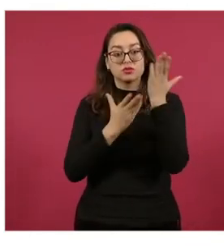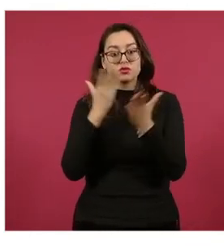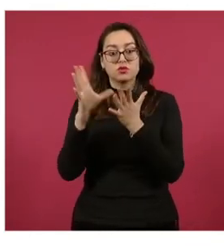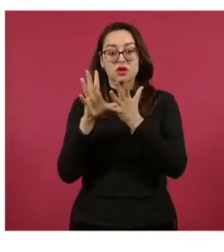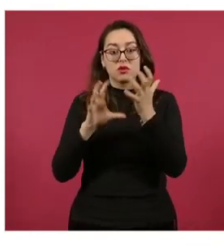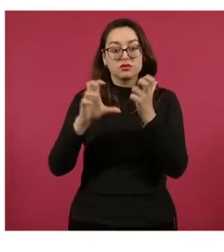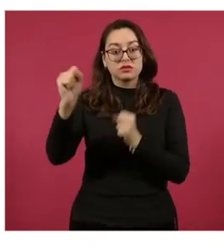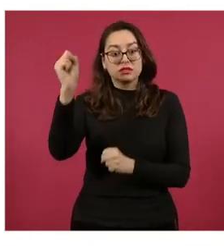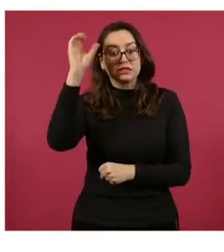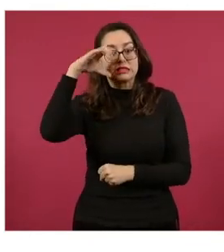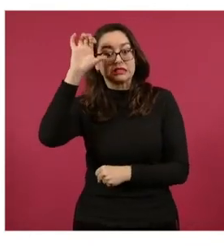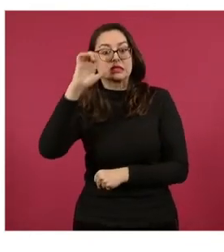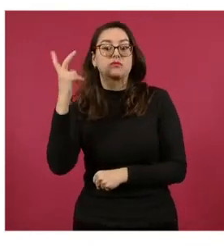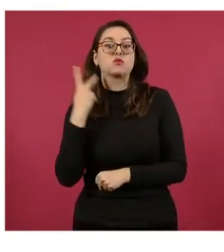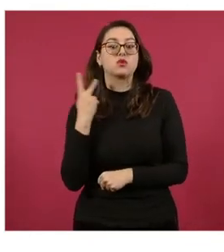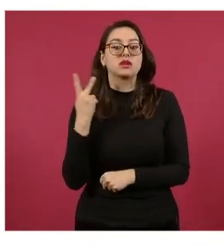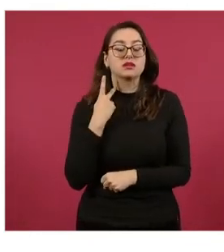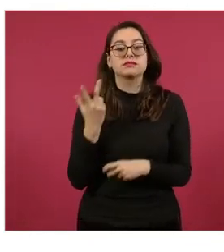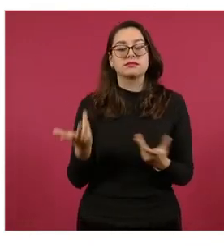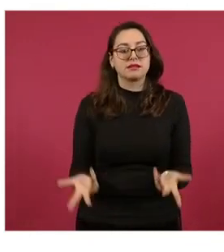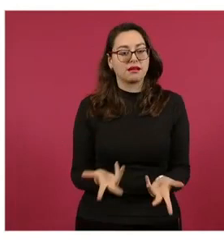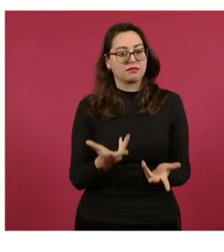Ciencia política. Ciencia política, sí.